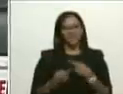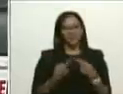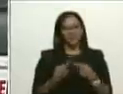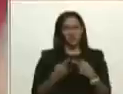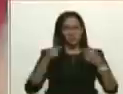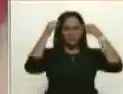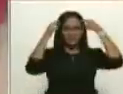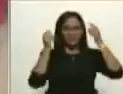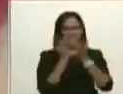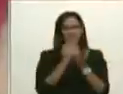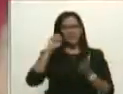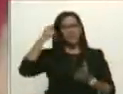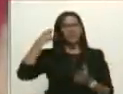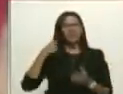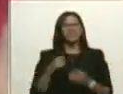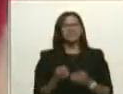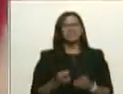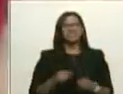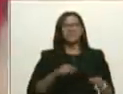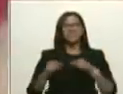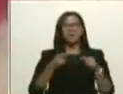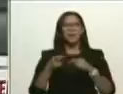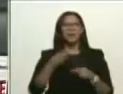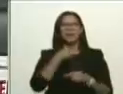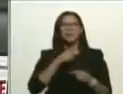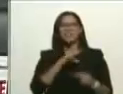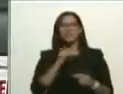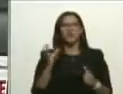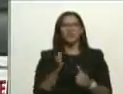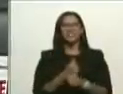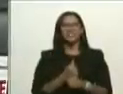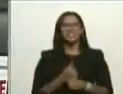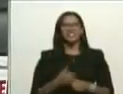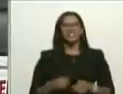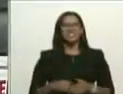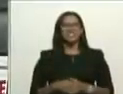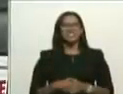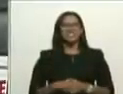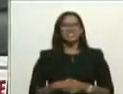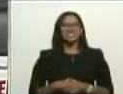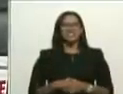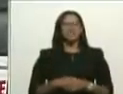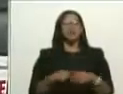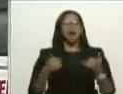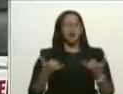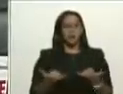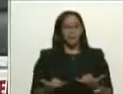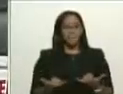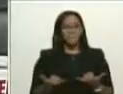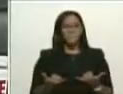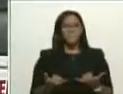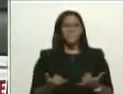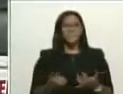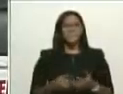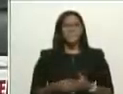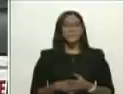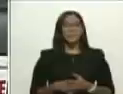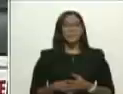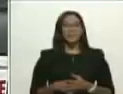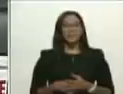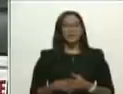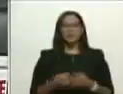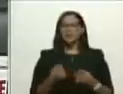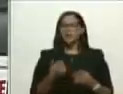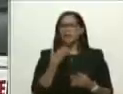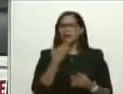siempre me acordaba. Te mandé a buscar padre de Yare y no lo conseguiste. ¿Ah? Ahora... es algo muy